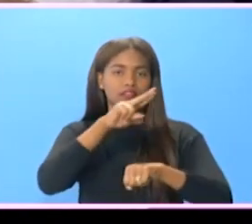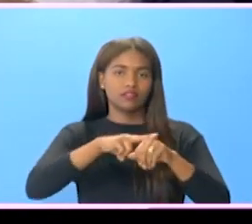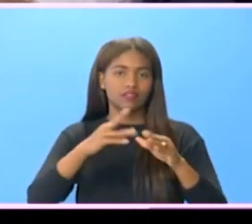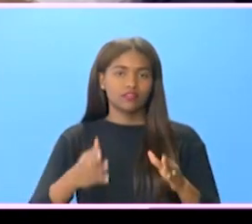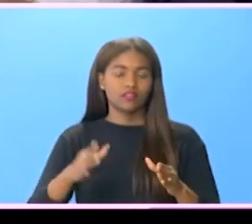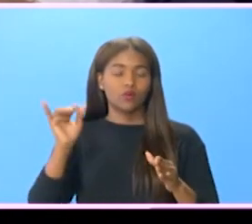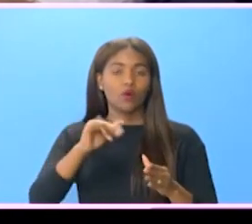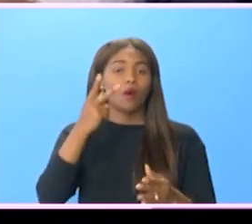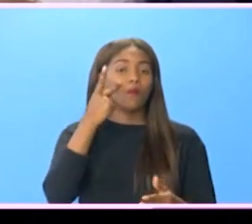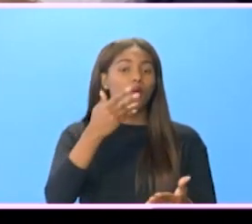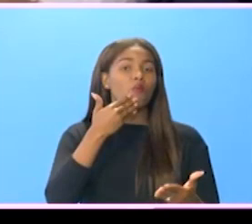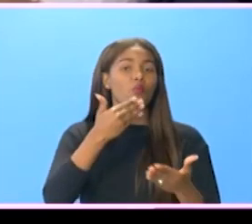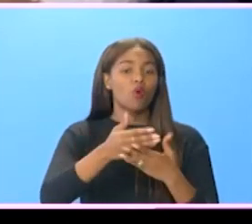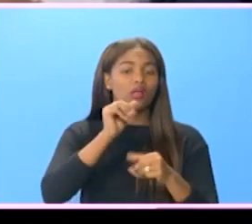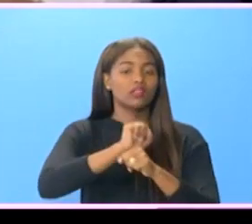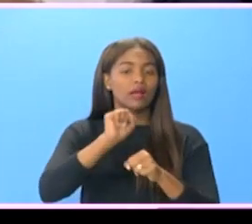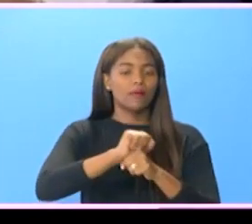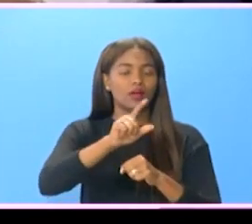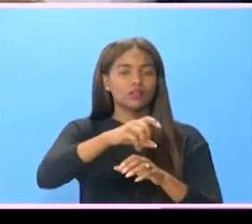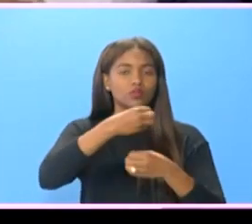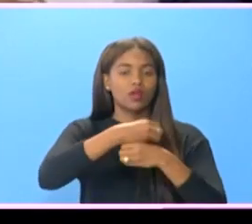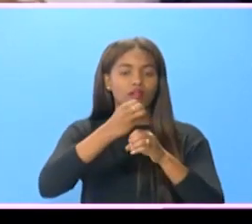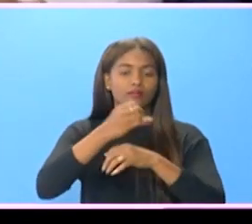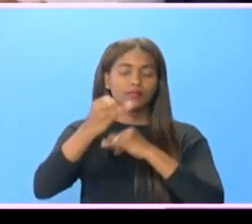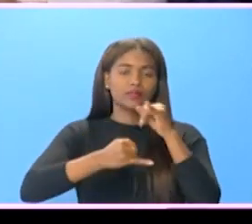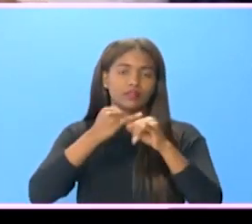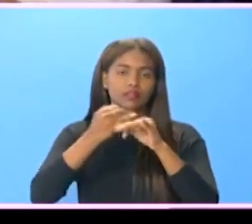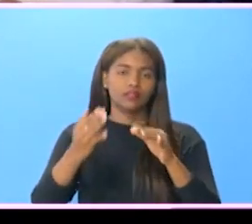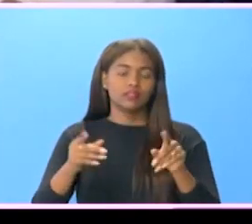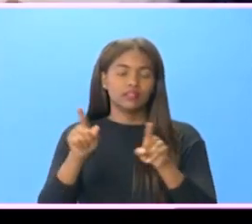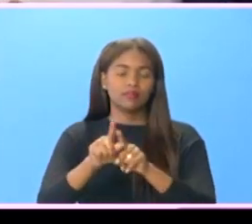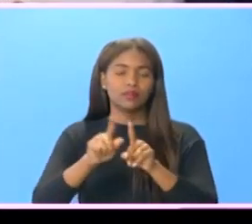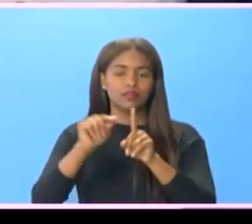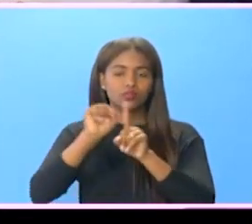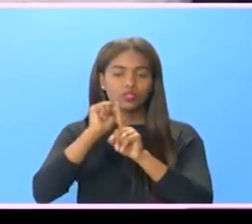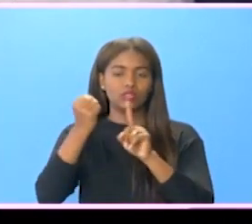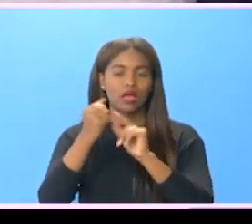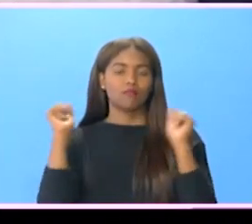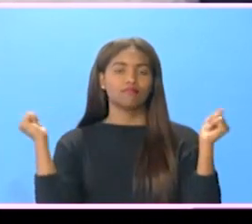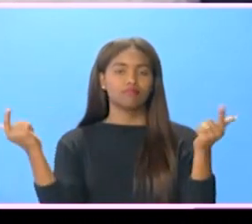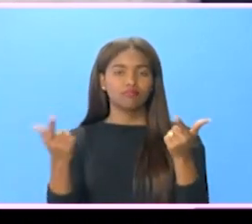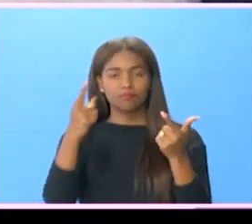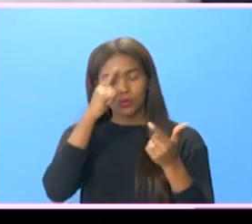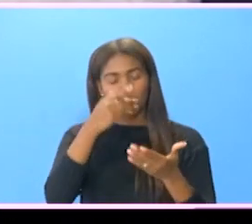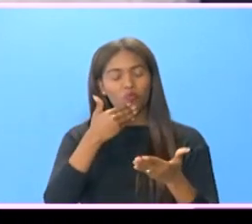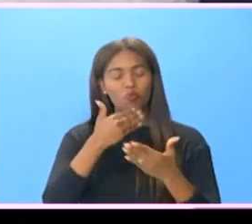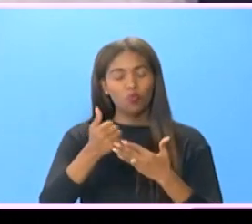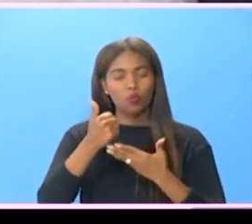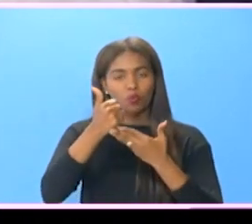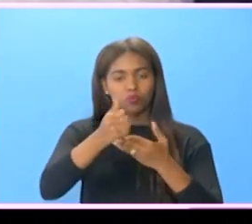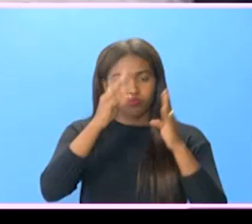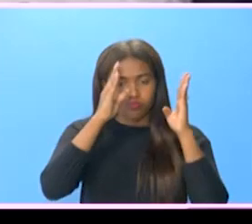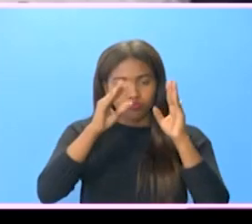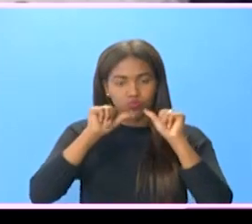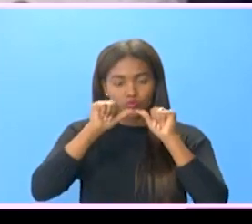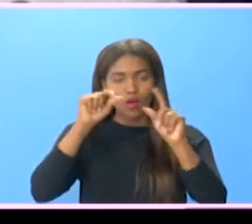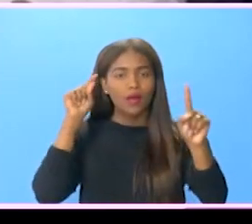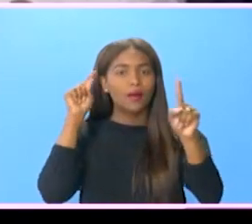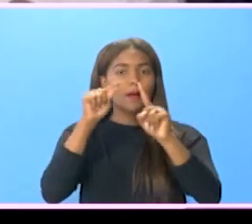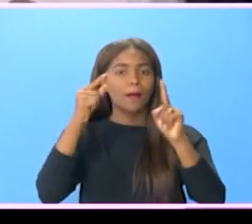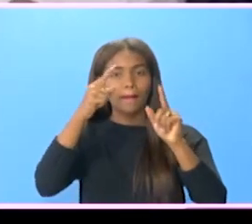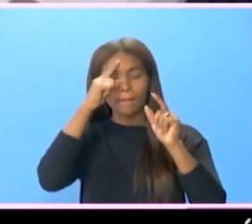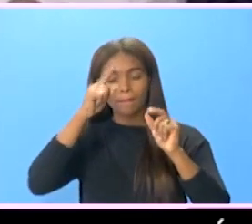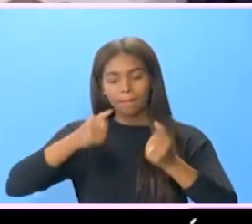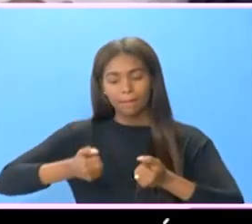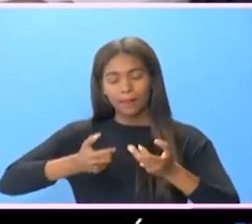y reconoce a la comunidad y organismos internacionales, así como a la sociedad en general, por el interés y seguimiento prestado a los fines de que se